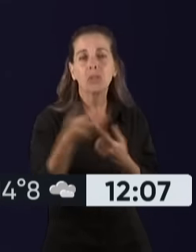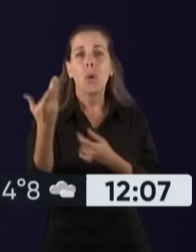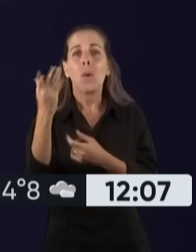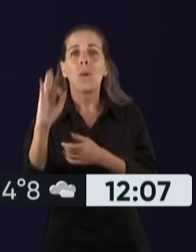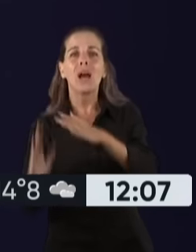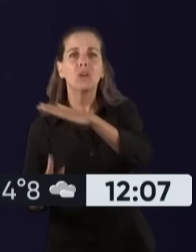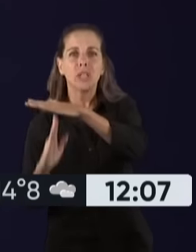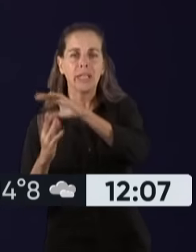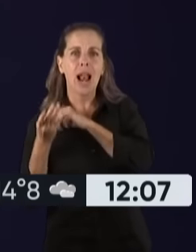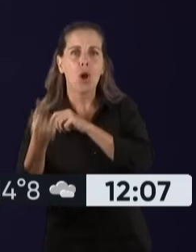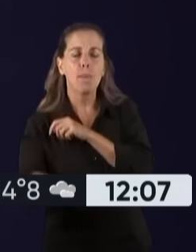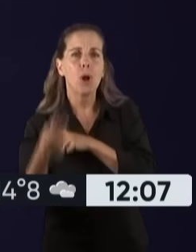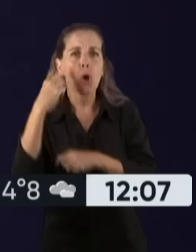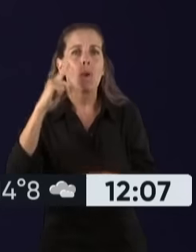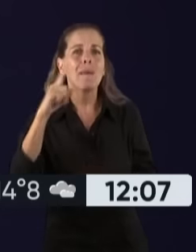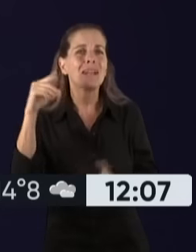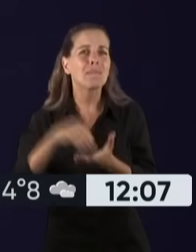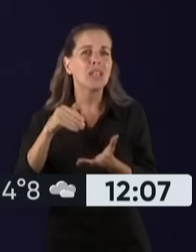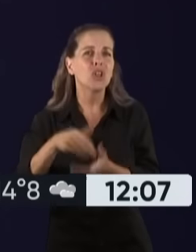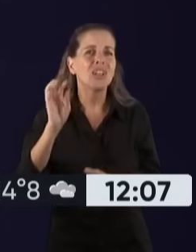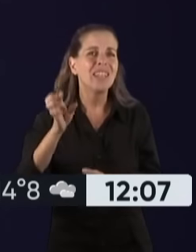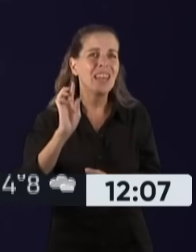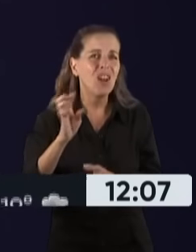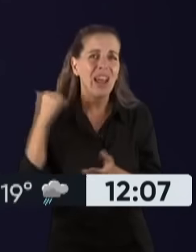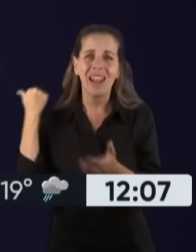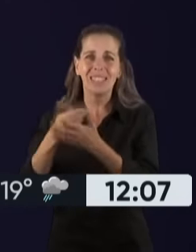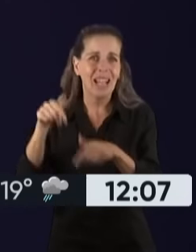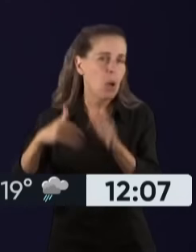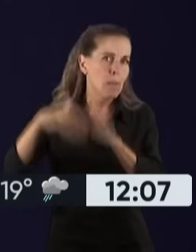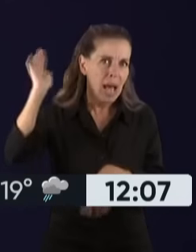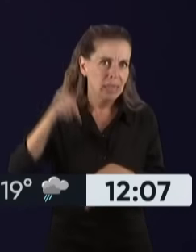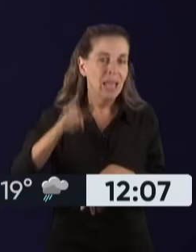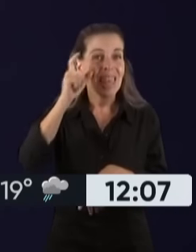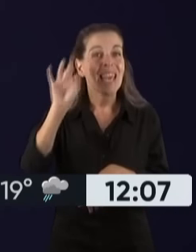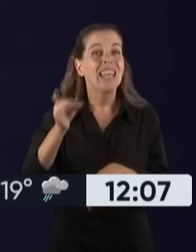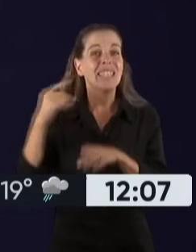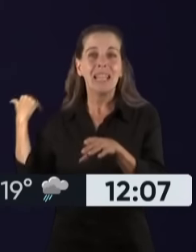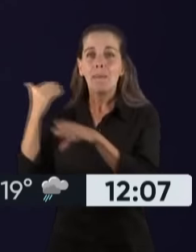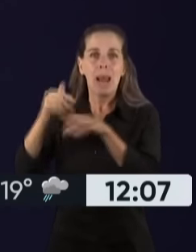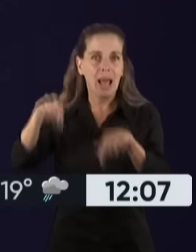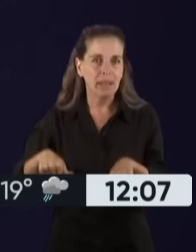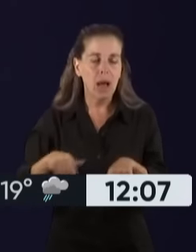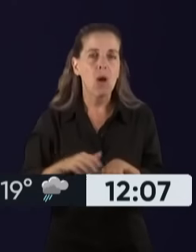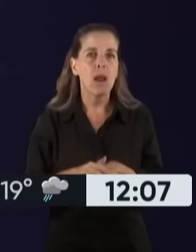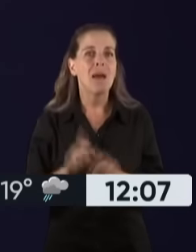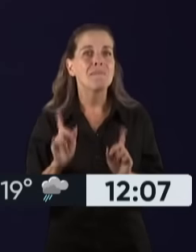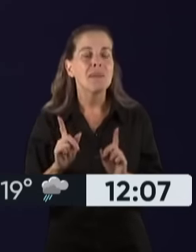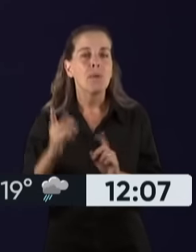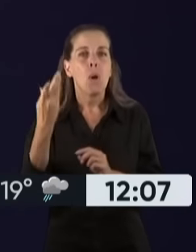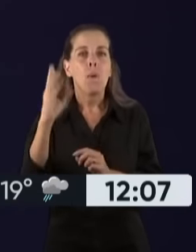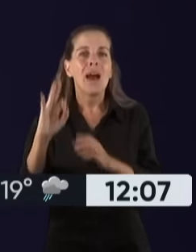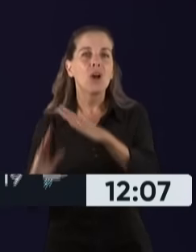de 9000 millones de de dólares desde el 10 de diciembre y además el eh propio Banco